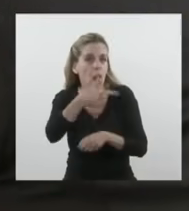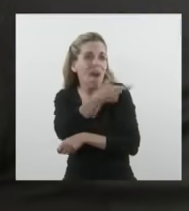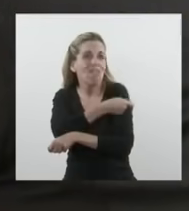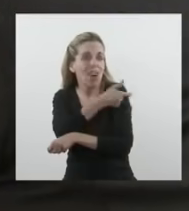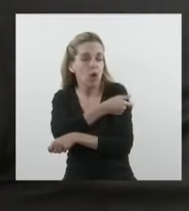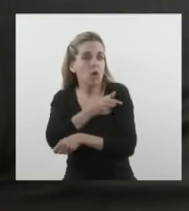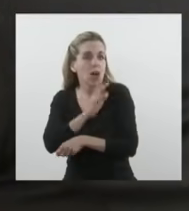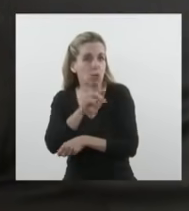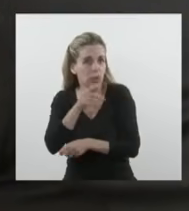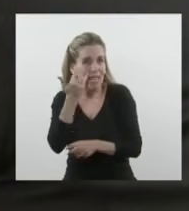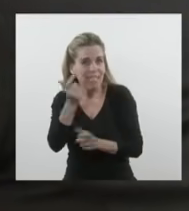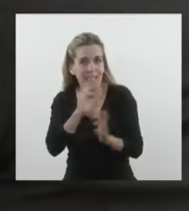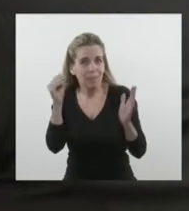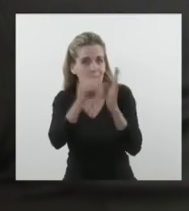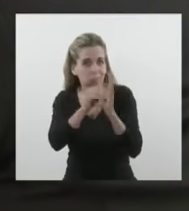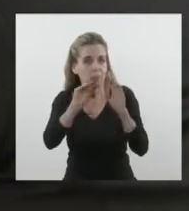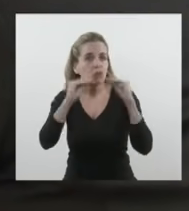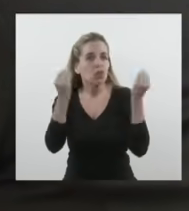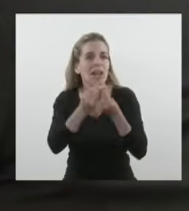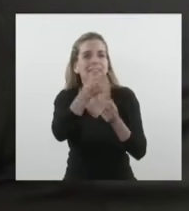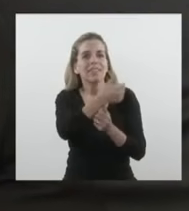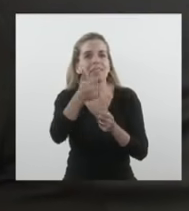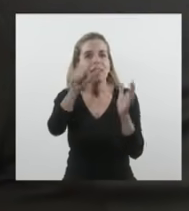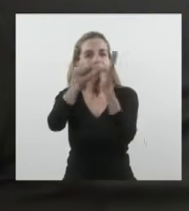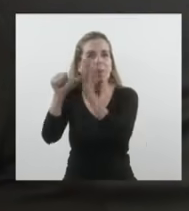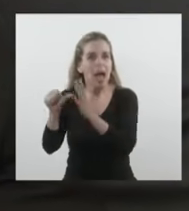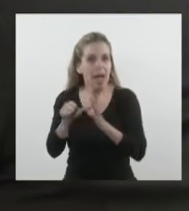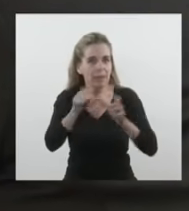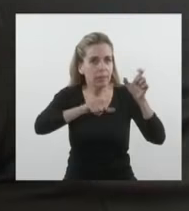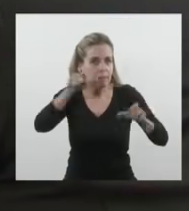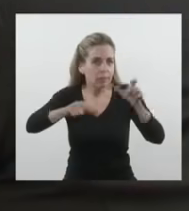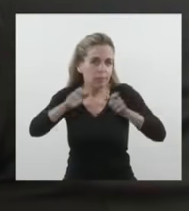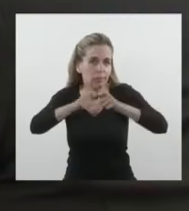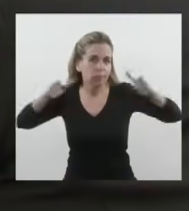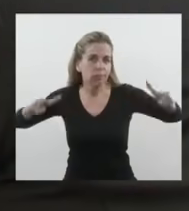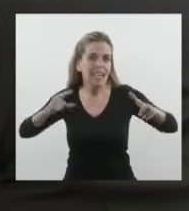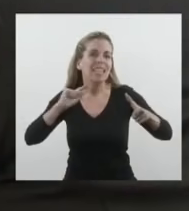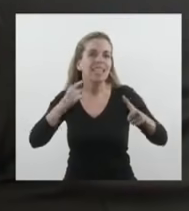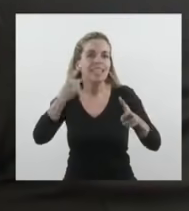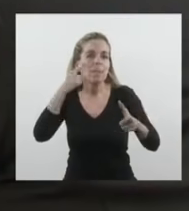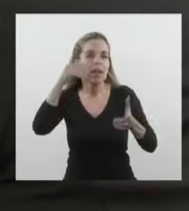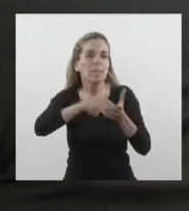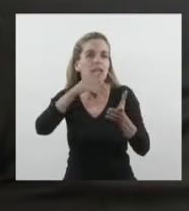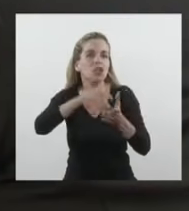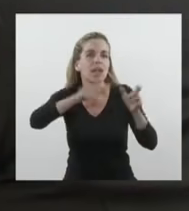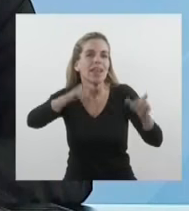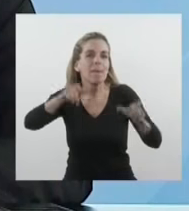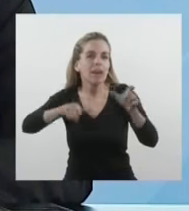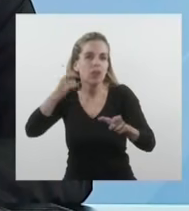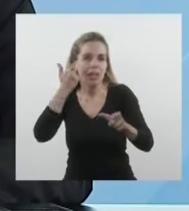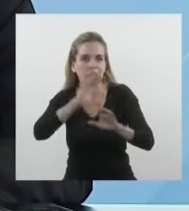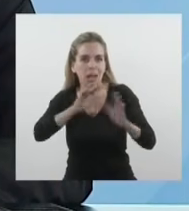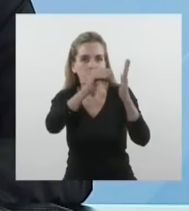registrada en 66 países con la población de más de 13 mil millones de personas y